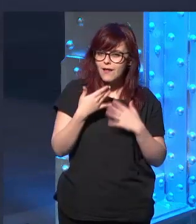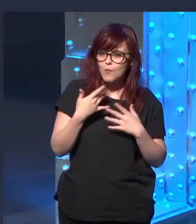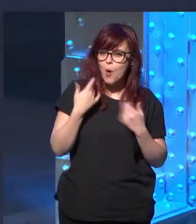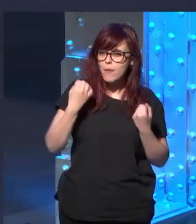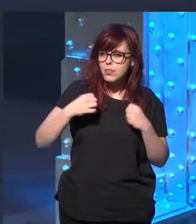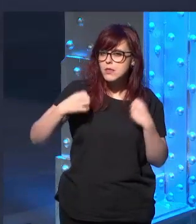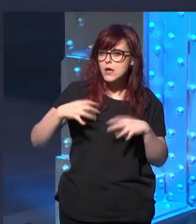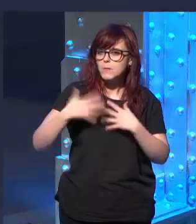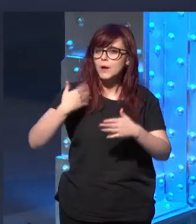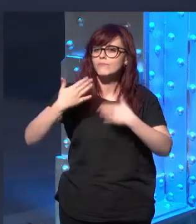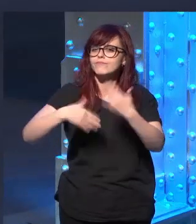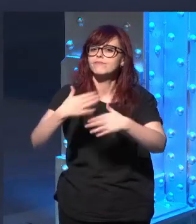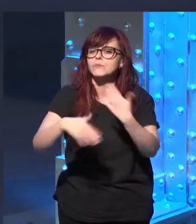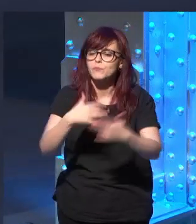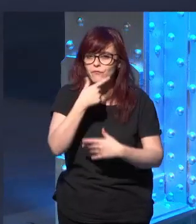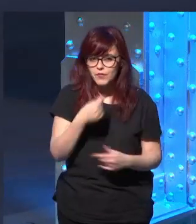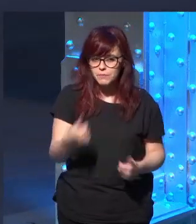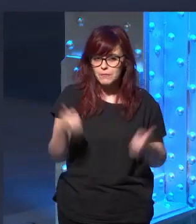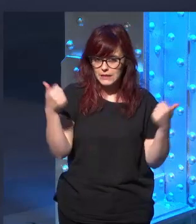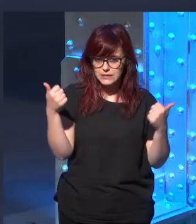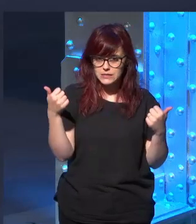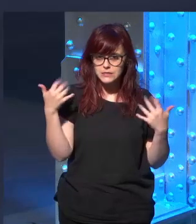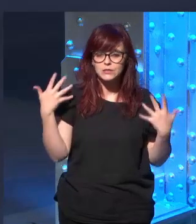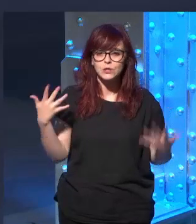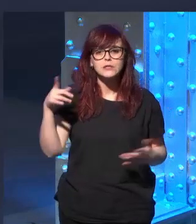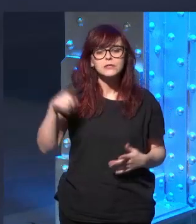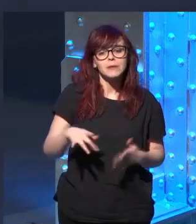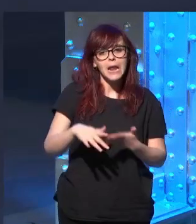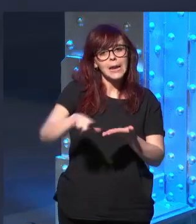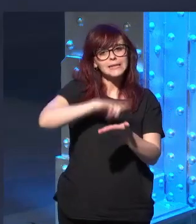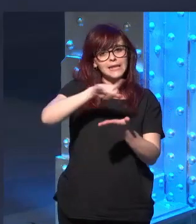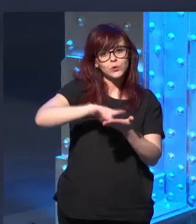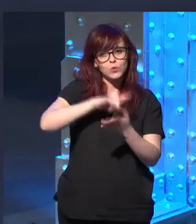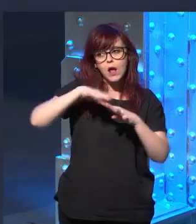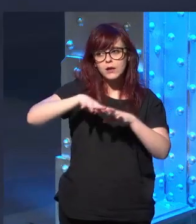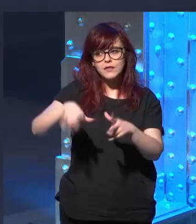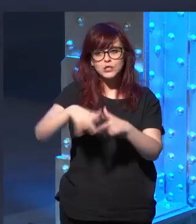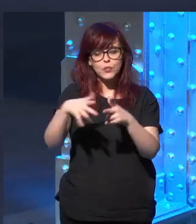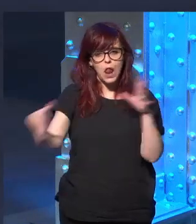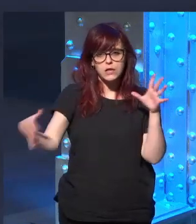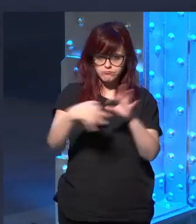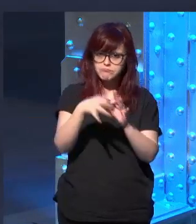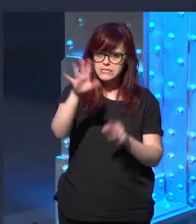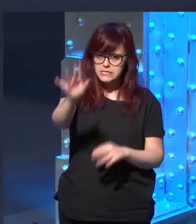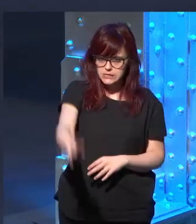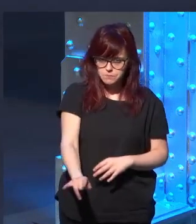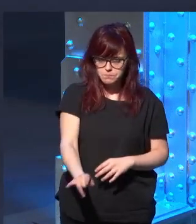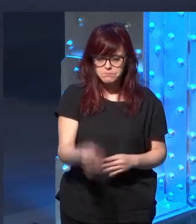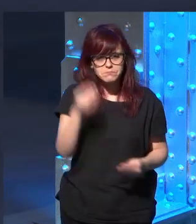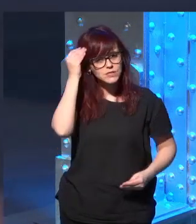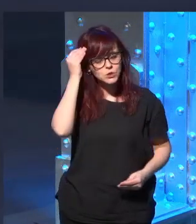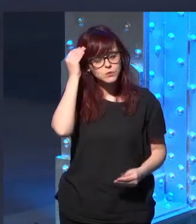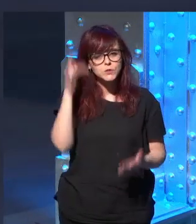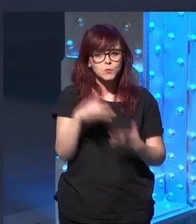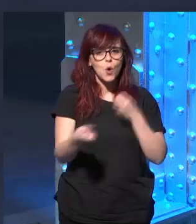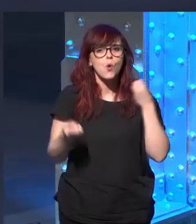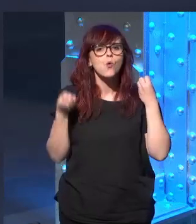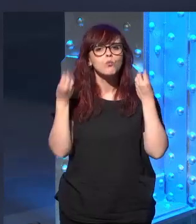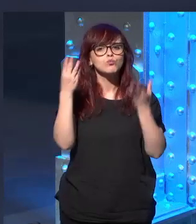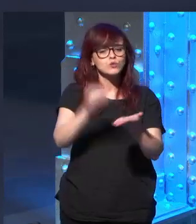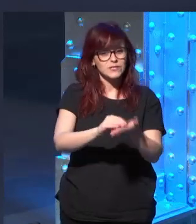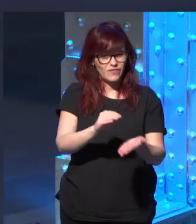que pienso mucho en... Bueno, aparte de que yo sí que creo que se hace literatura en redes sociales, muchas veces no nos estamos